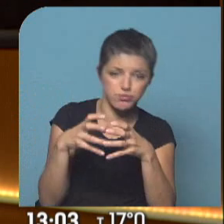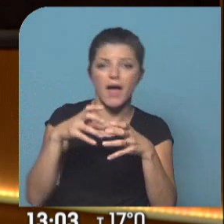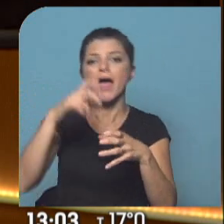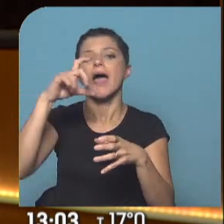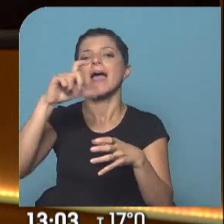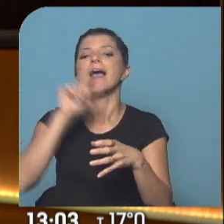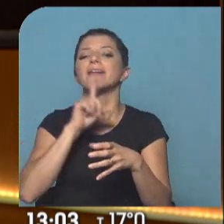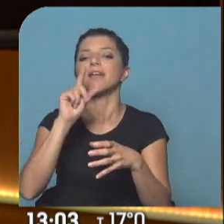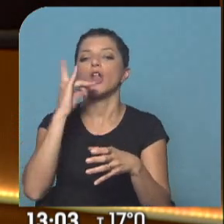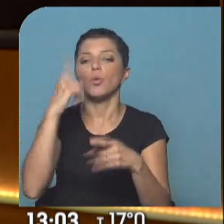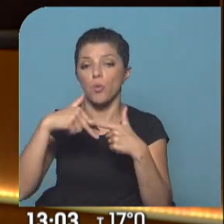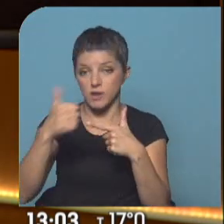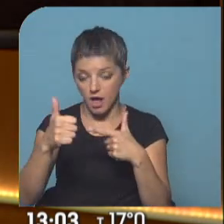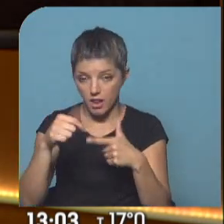haciendo